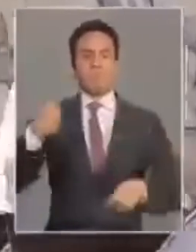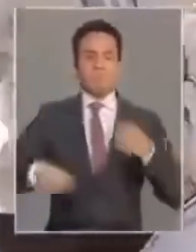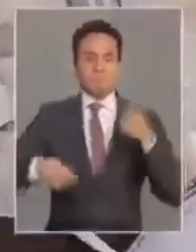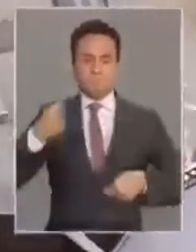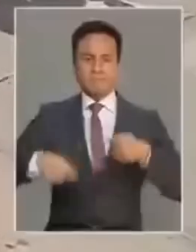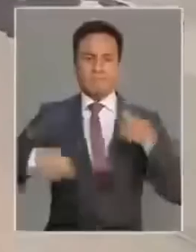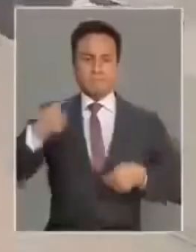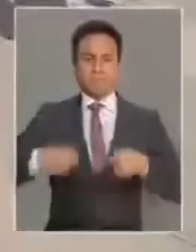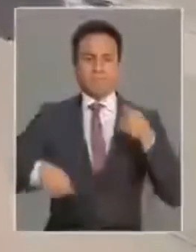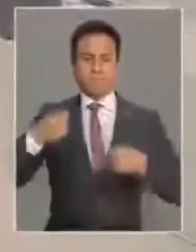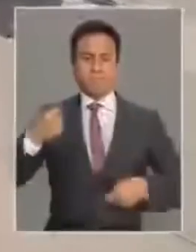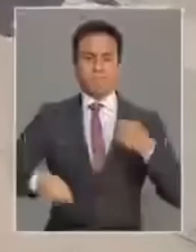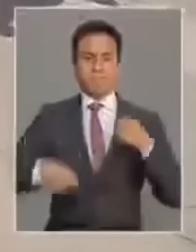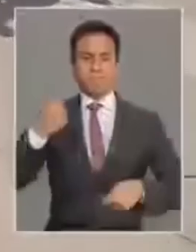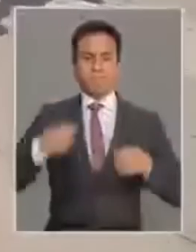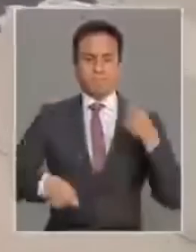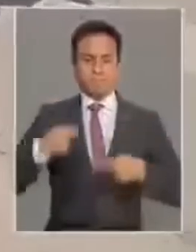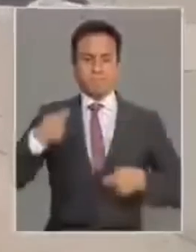paso marcadito.